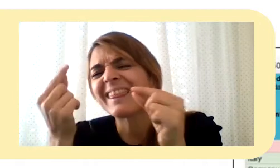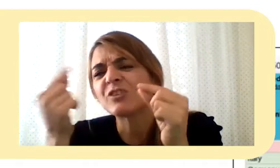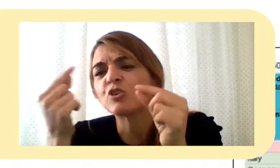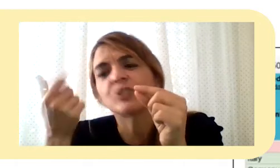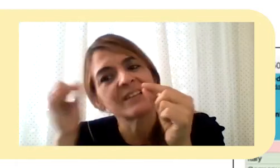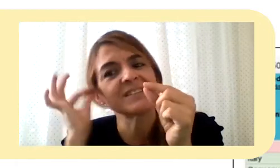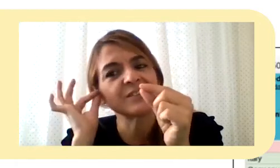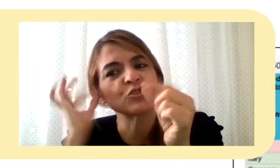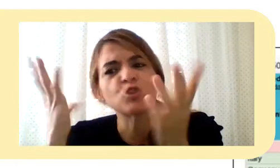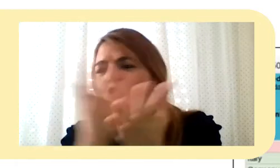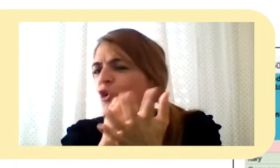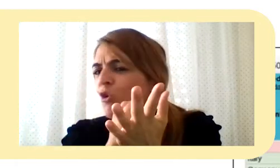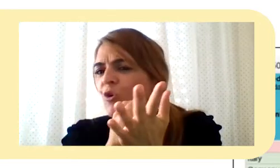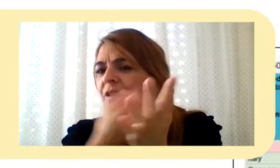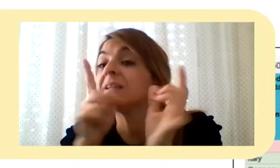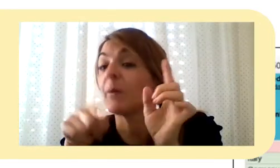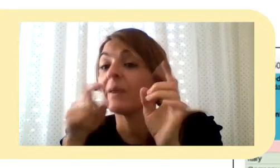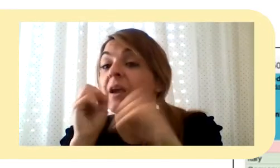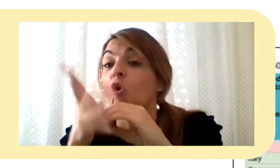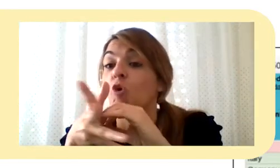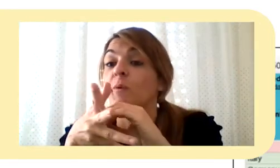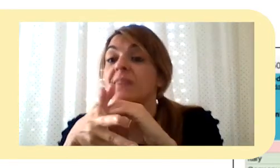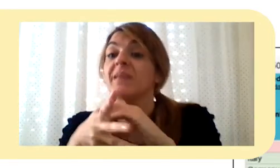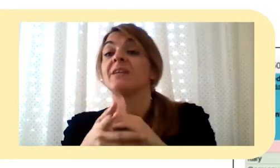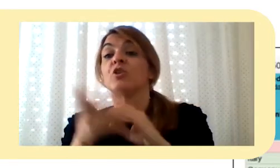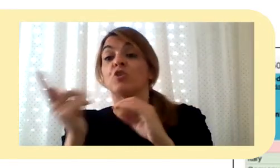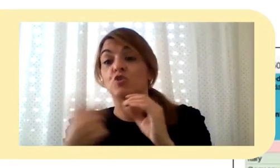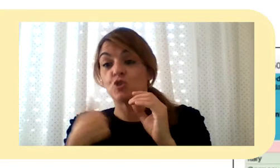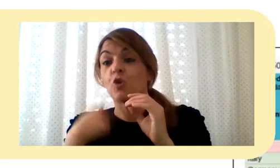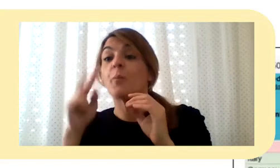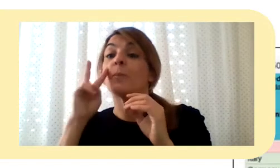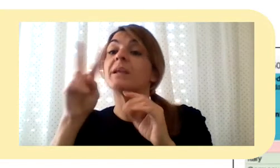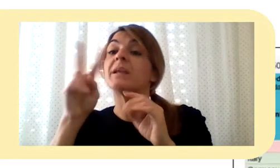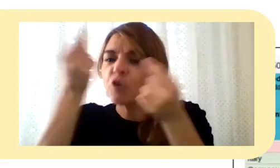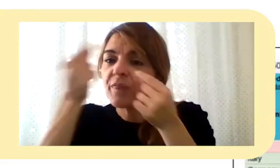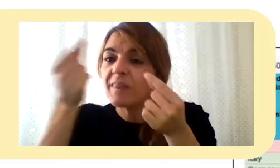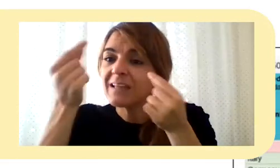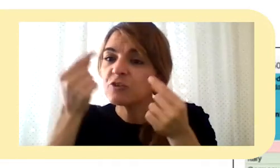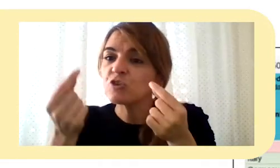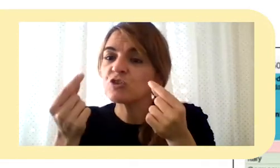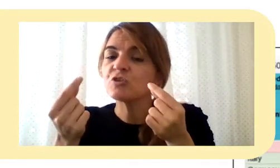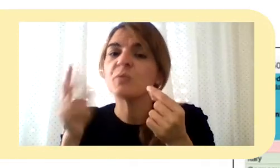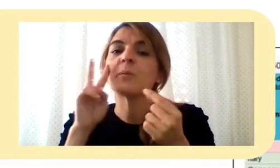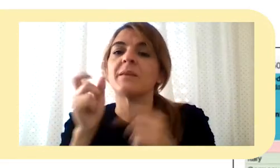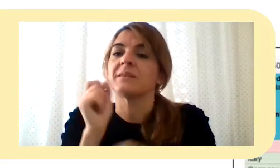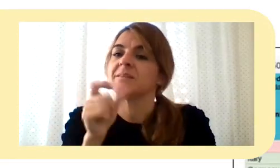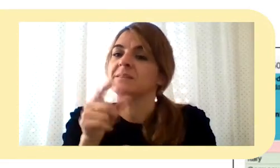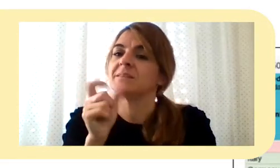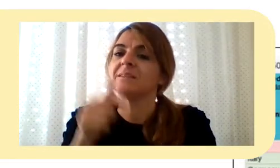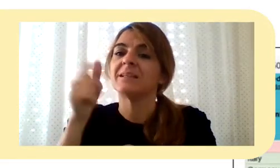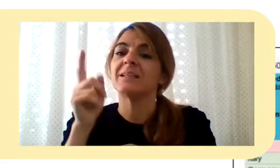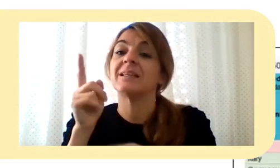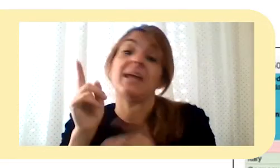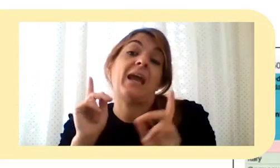de COVID. Mirando los datos, yo me di cuenta que en España la frecuencia de casos era igual en hombres y mujeres, está aquí